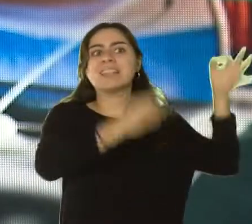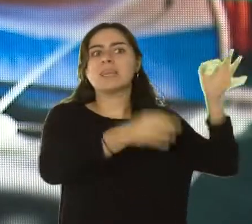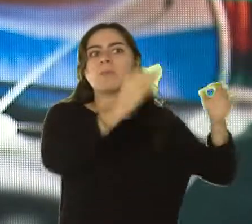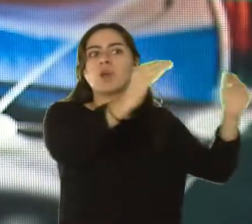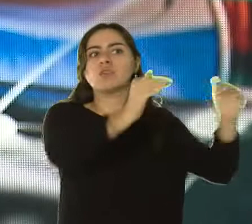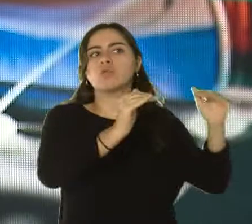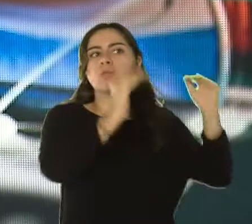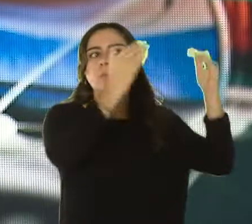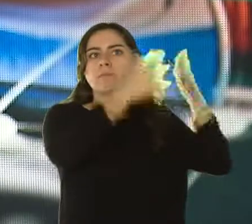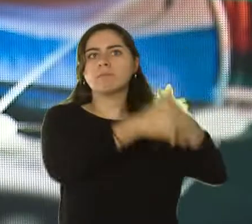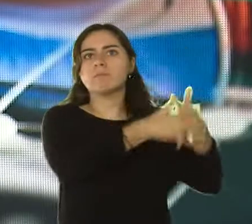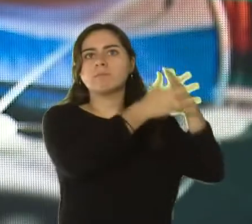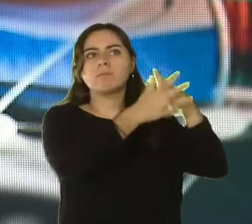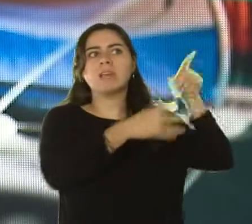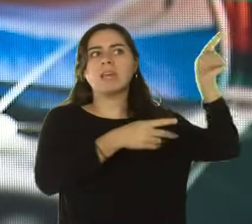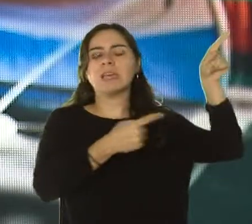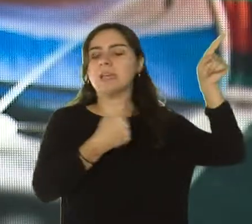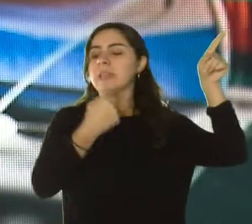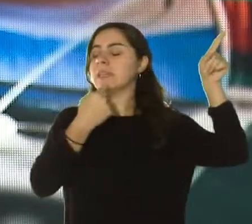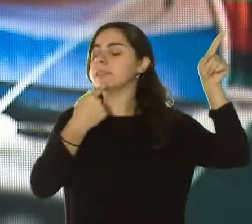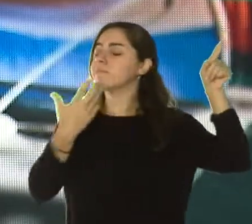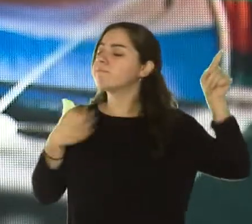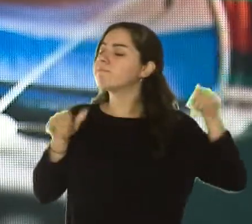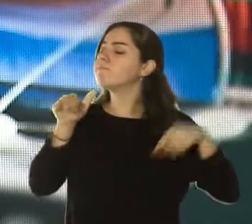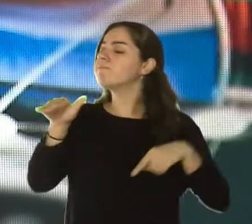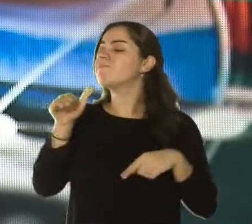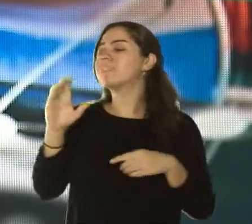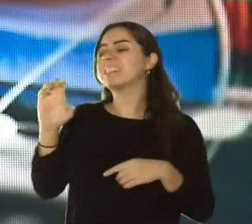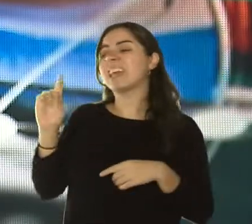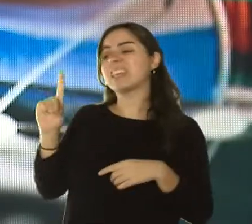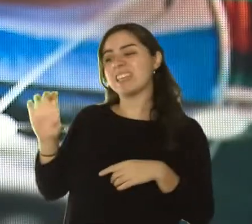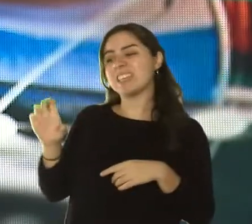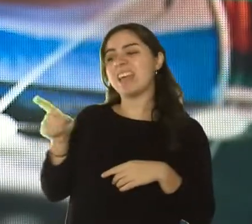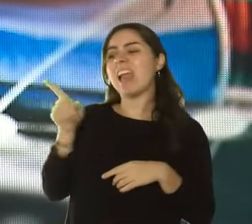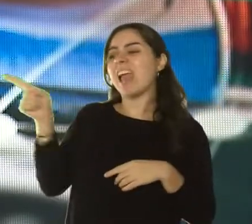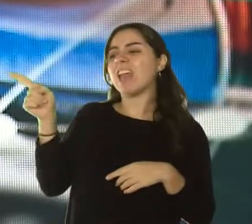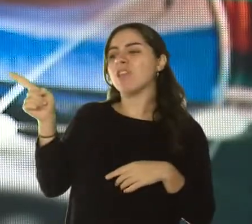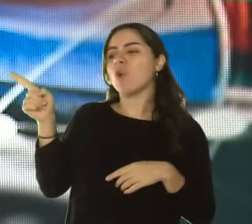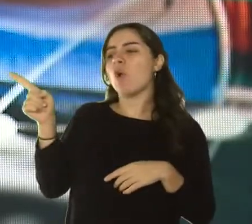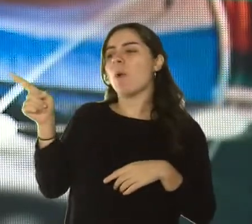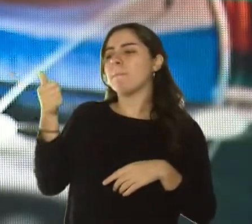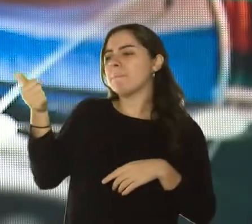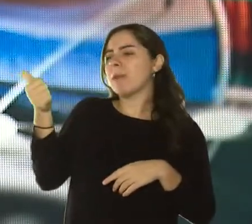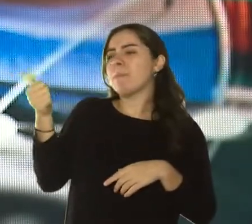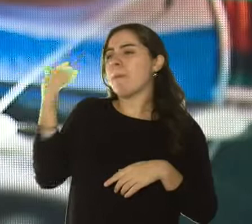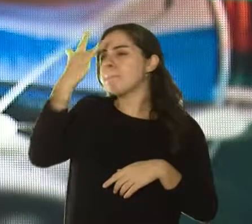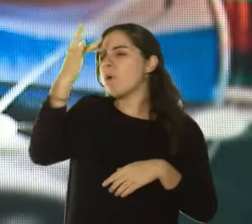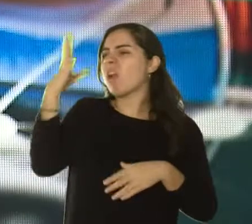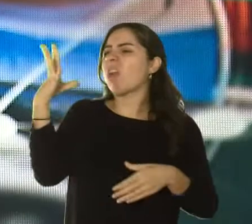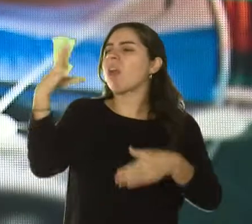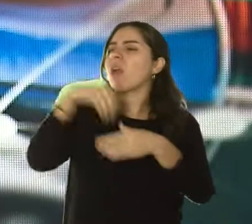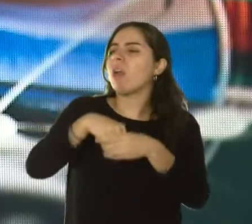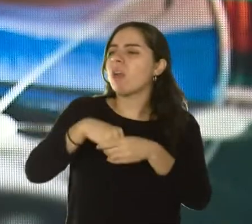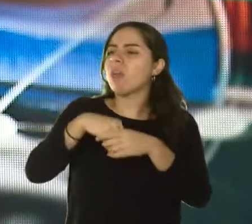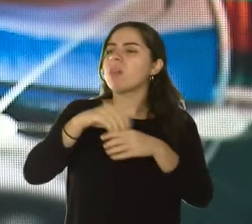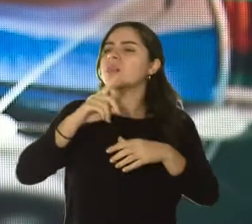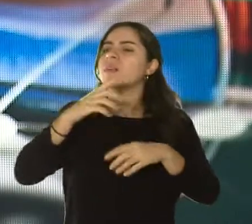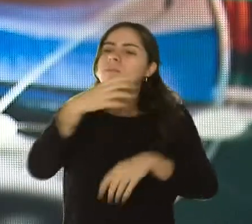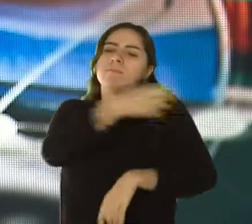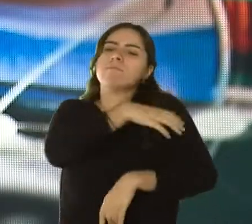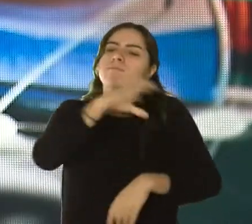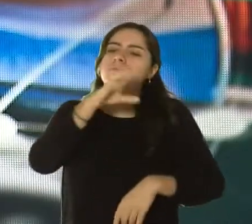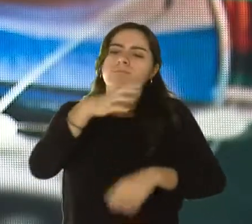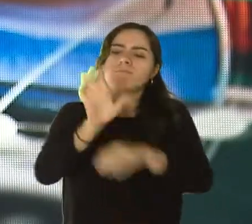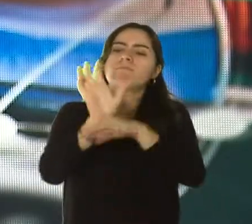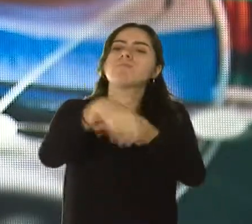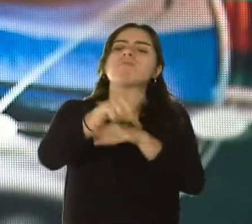Estados Unidos se pronunció indicando que tal vez el CDC no tenía la facultad de entrar a decidir o a imponer este tipo de